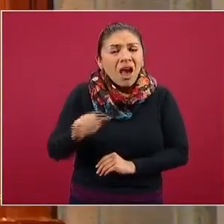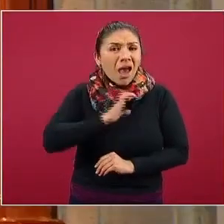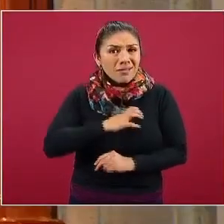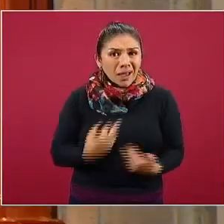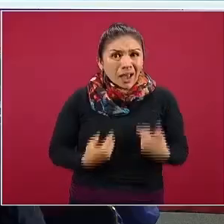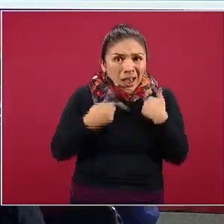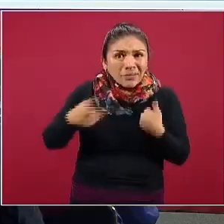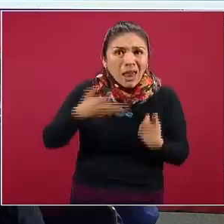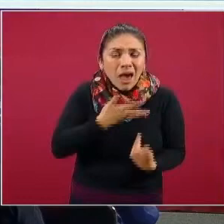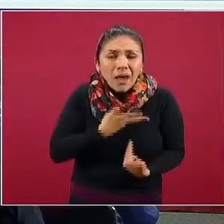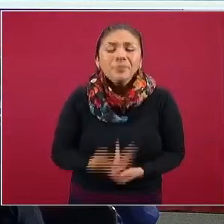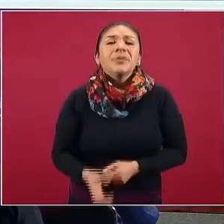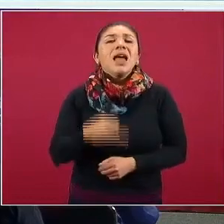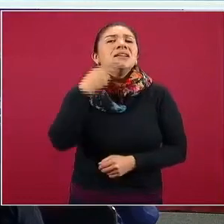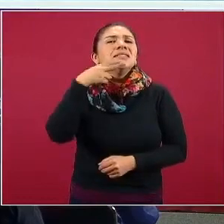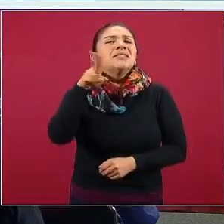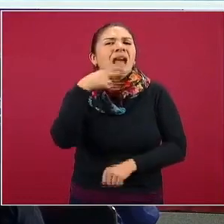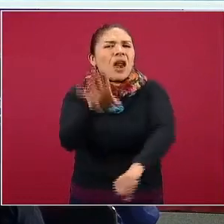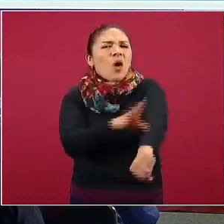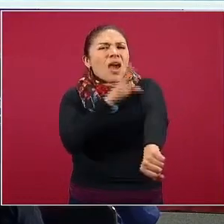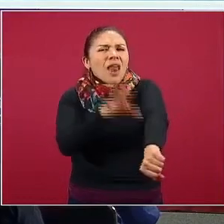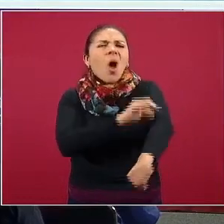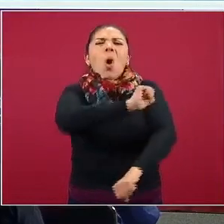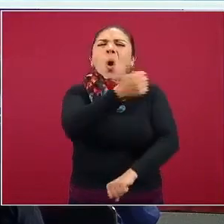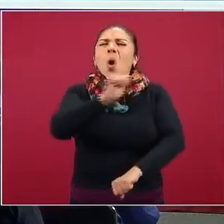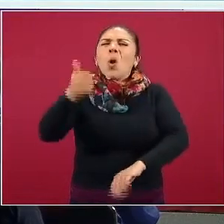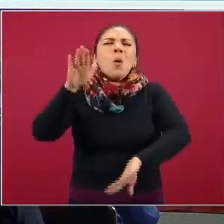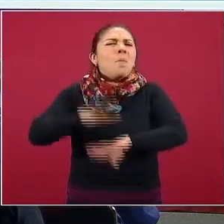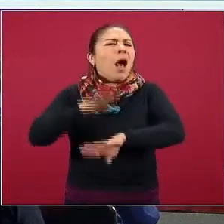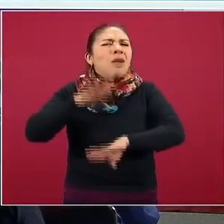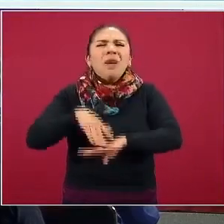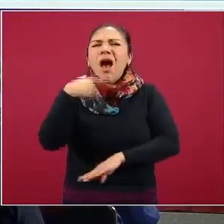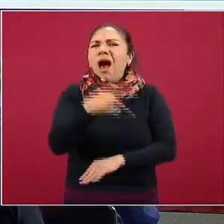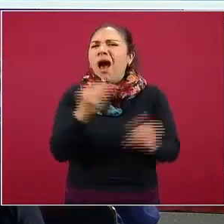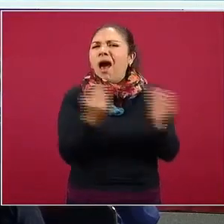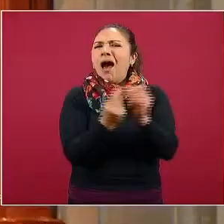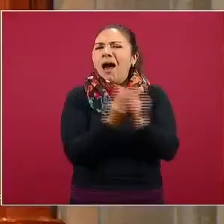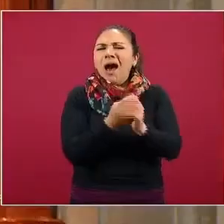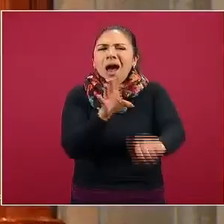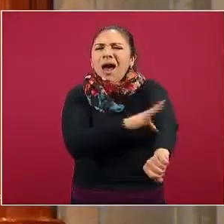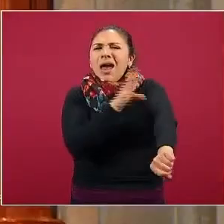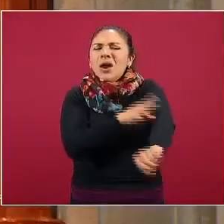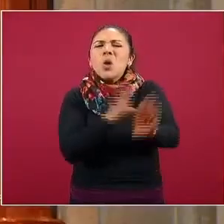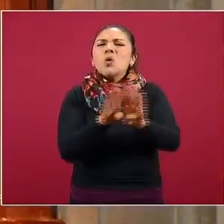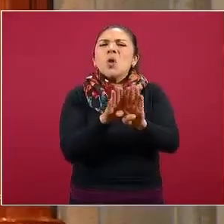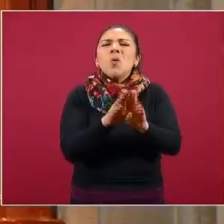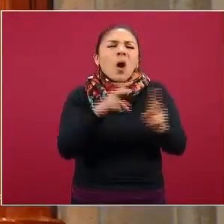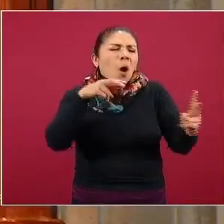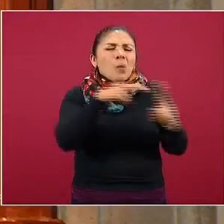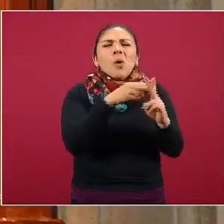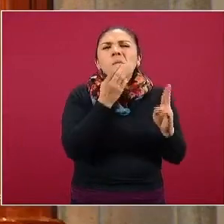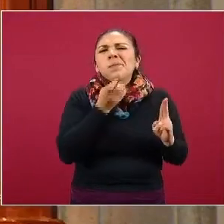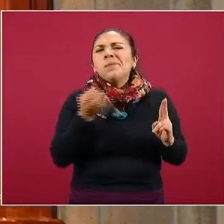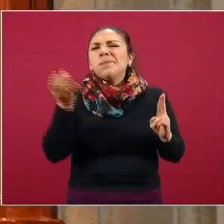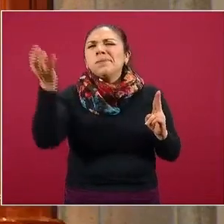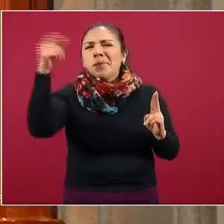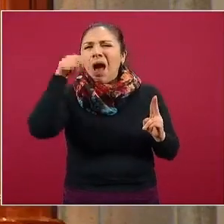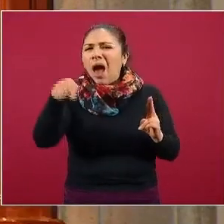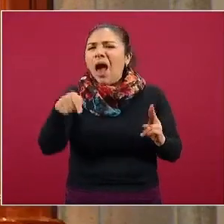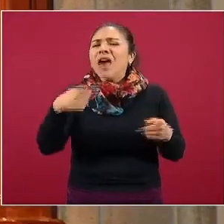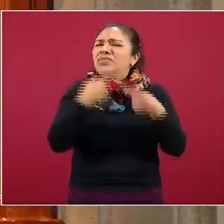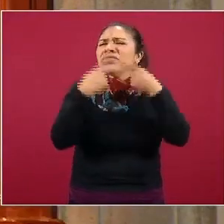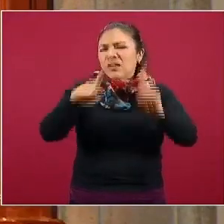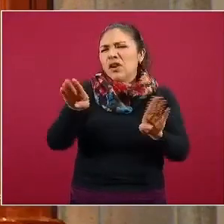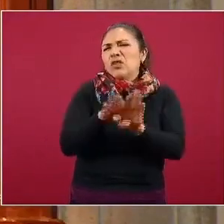carcinógenos, cigarros electrónicos y otro tipo de sistemas electrónicos como los diferentes vapeadores que tienen una forma diferente